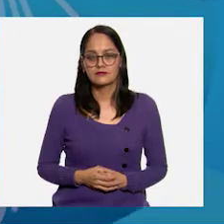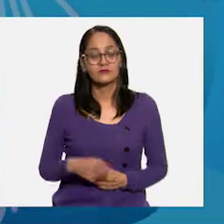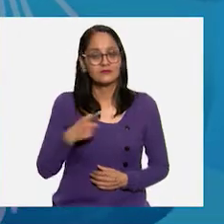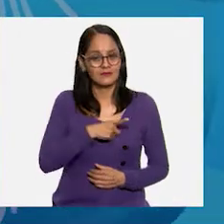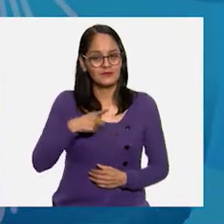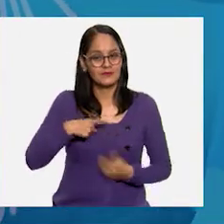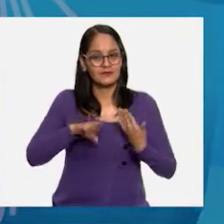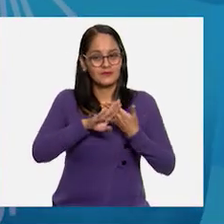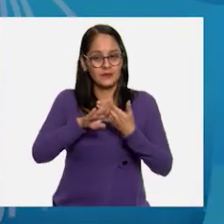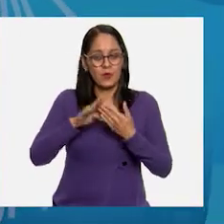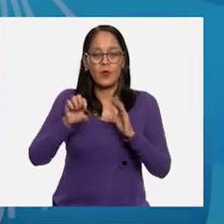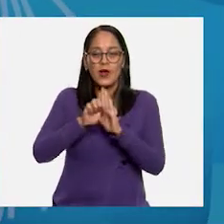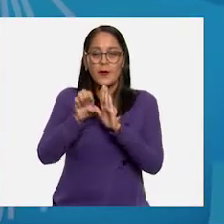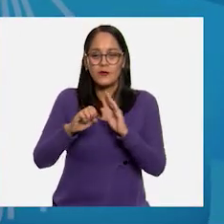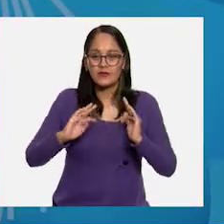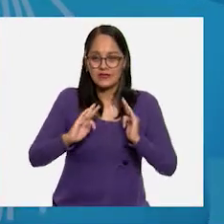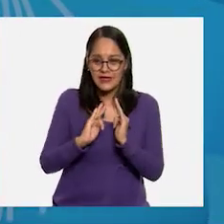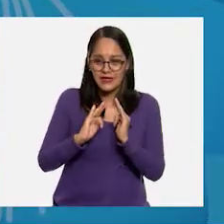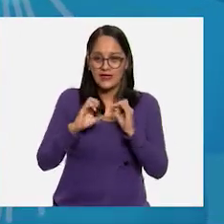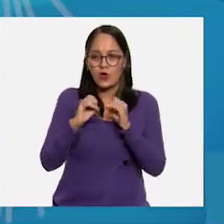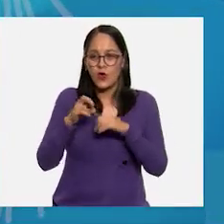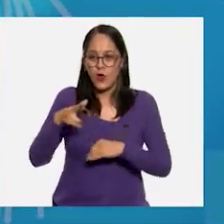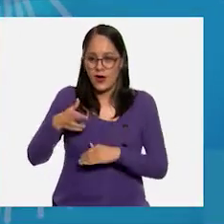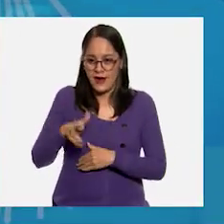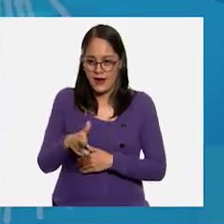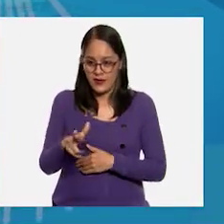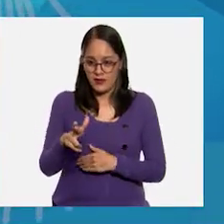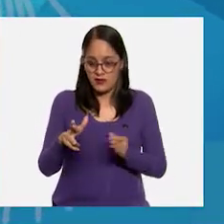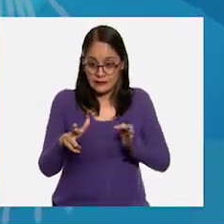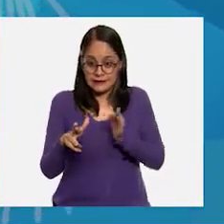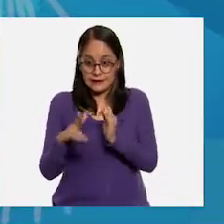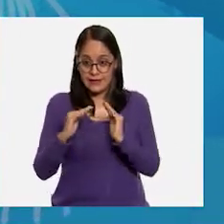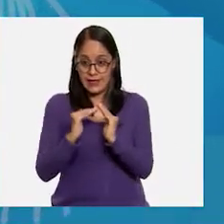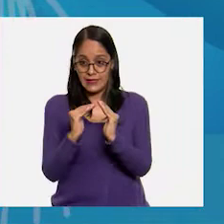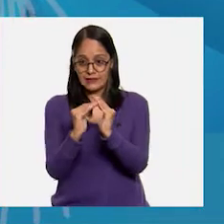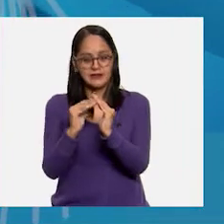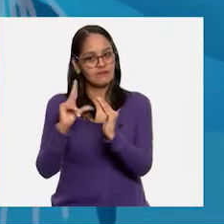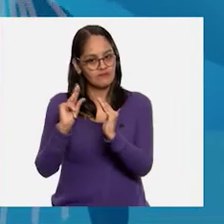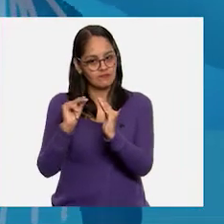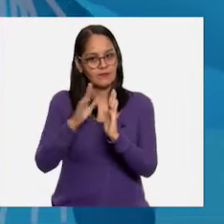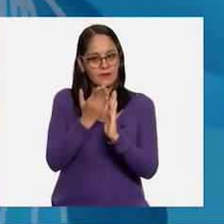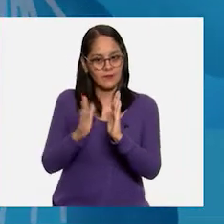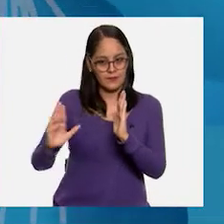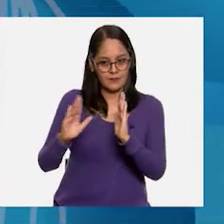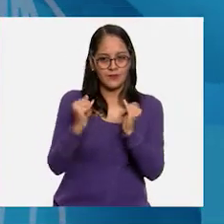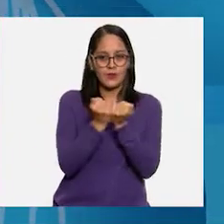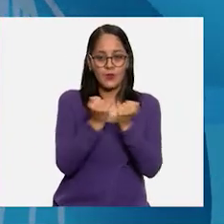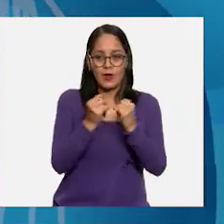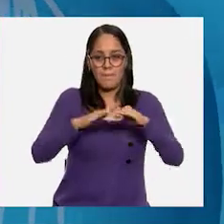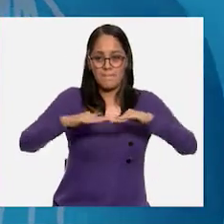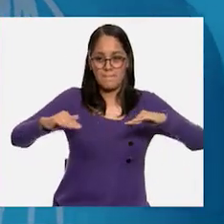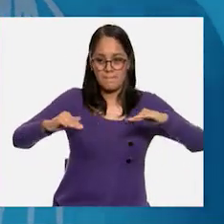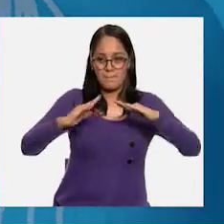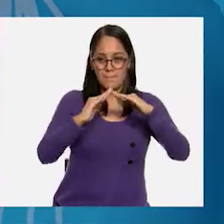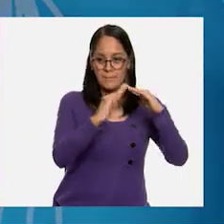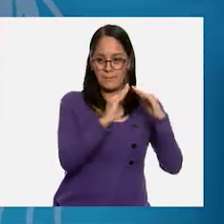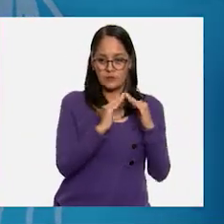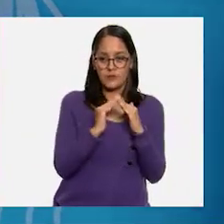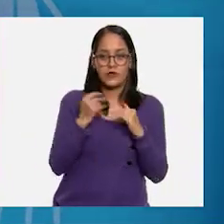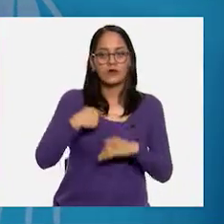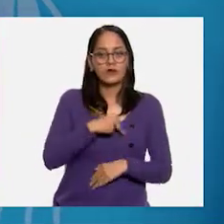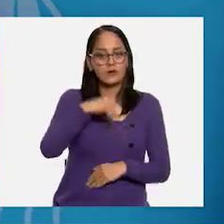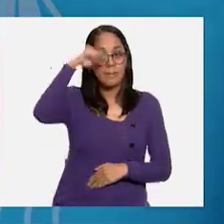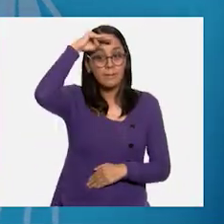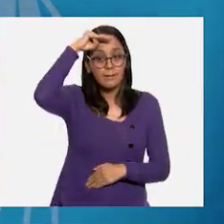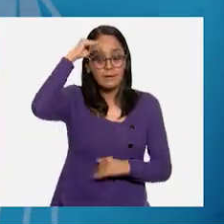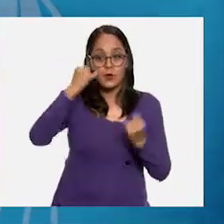Debemos evitar los asentamientos cerca o a las orillas de ríos o en terrenos planos donde existan escurrimientos importantes. También se debe generar conciencia y no tirar basura